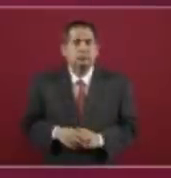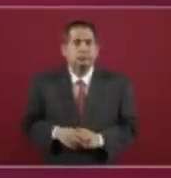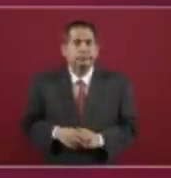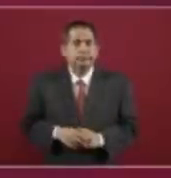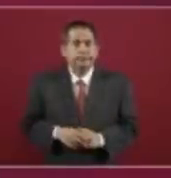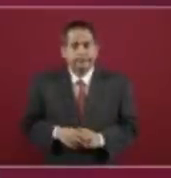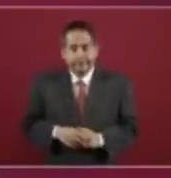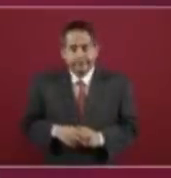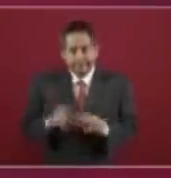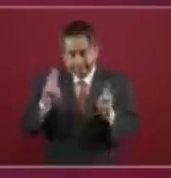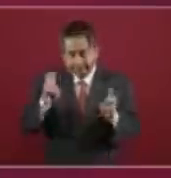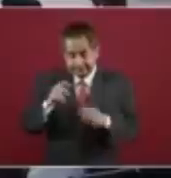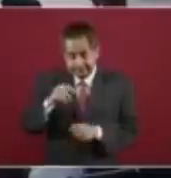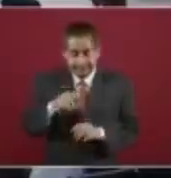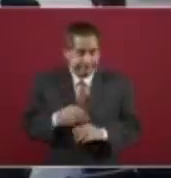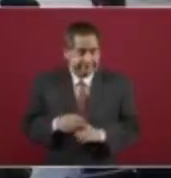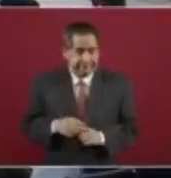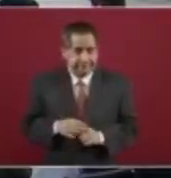más